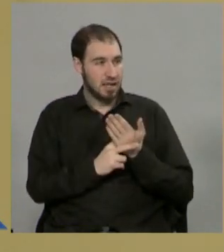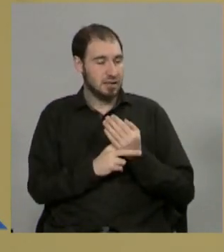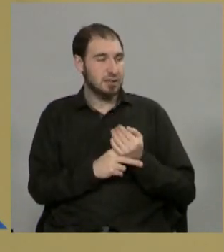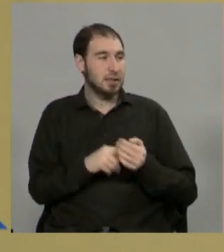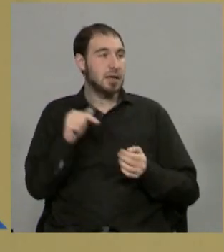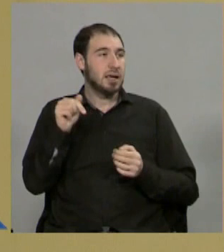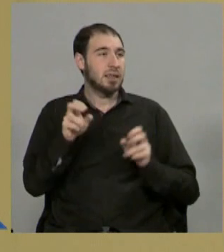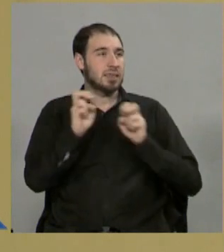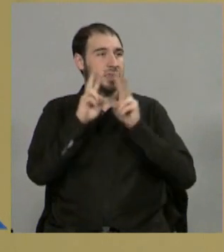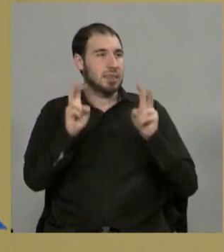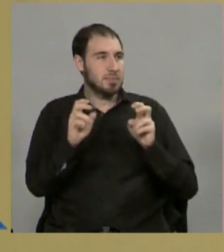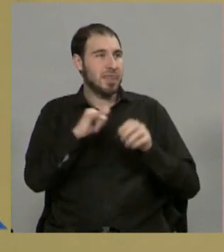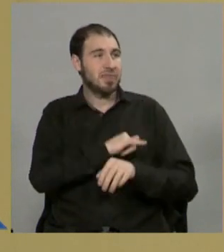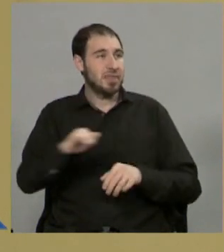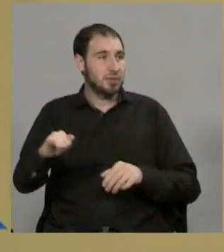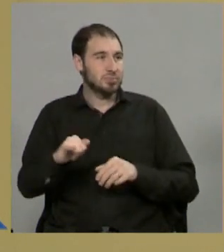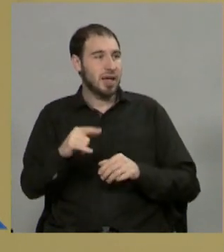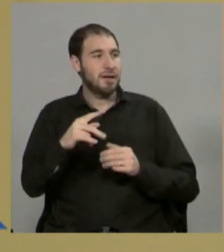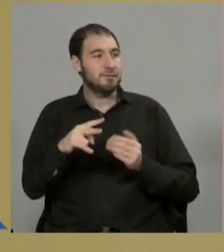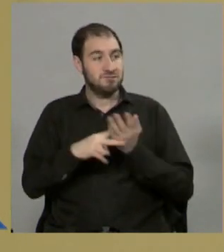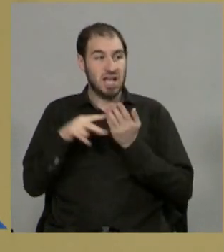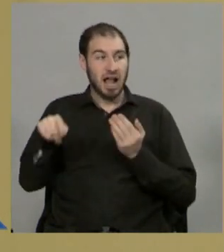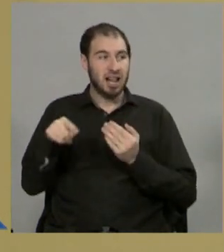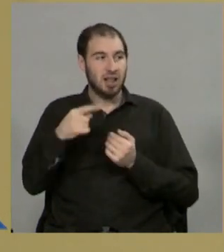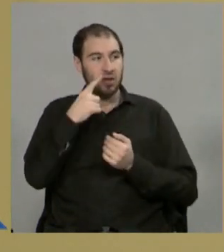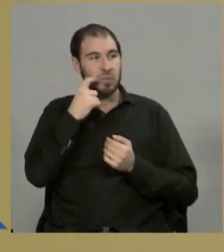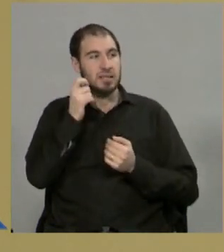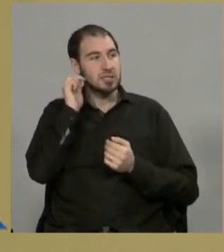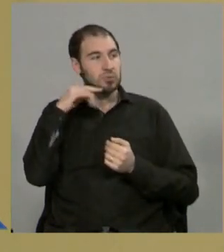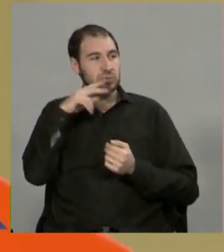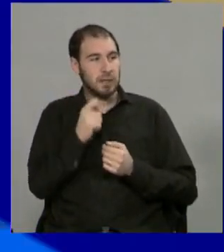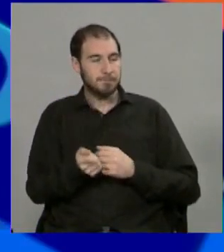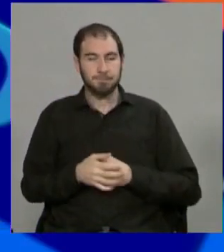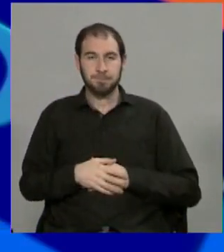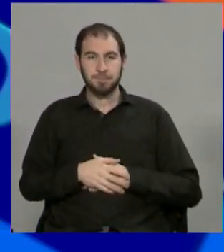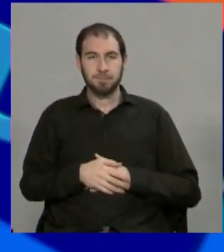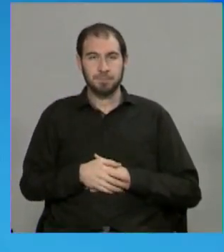justamente con esta denuncia al fiscal Fernando Giunta.